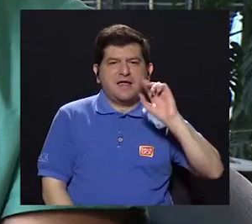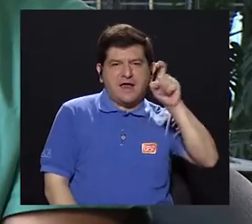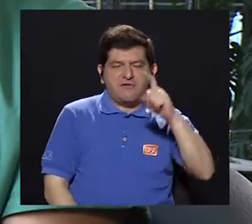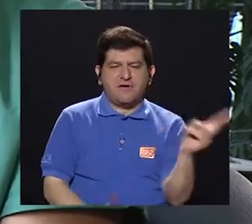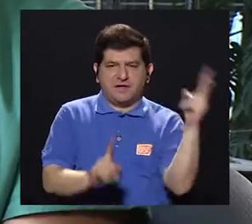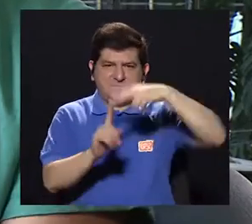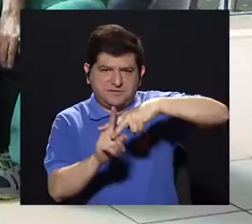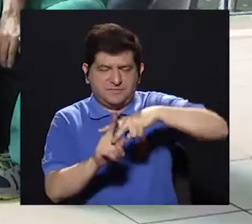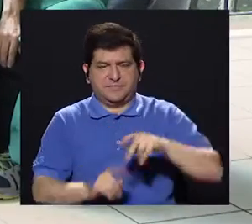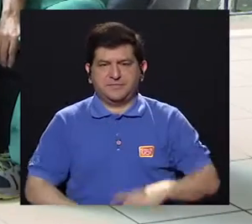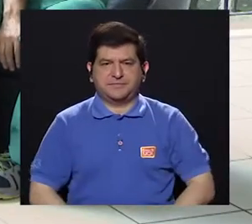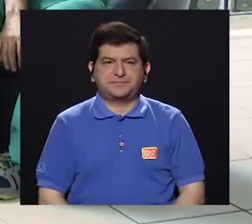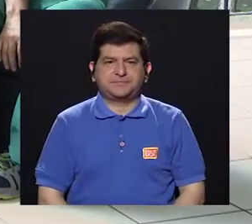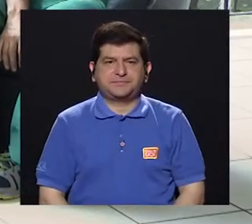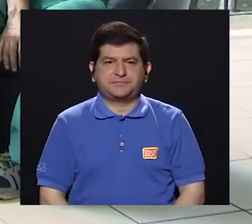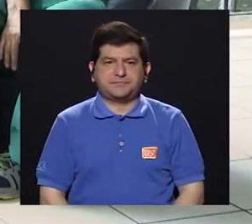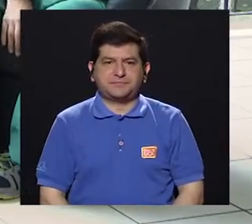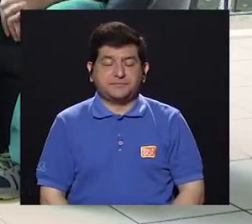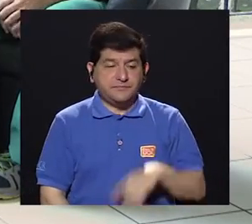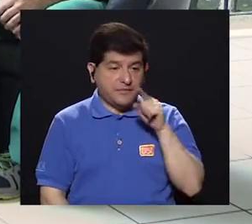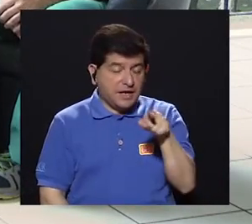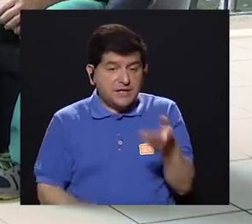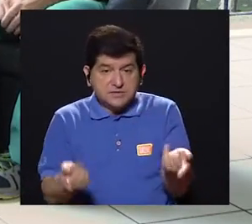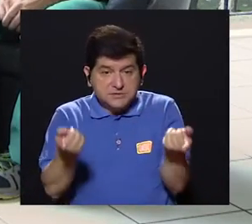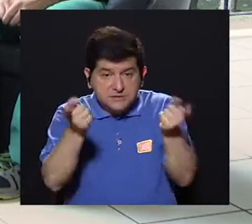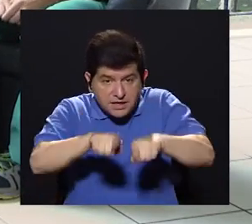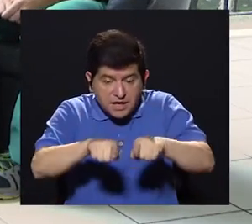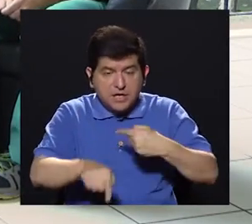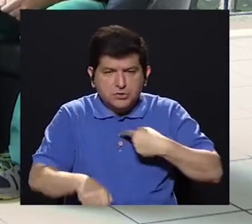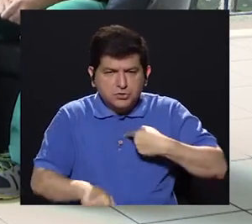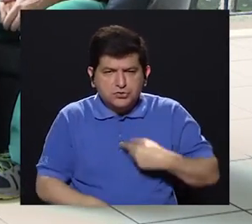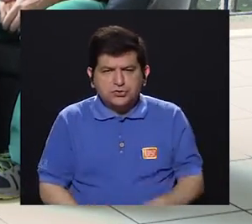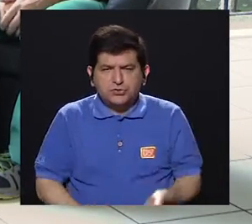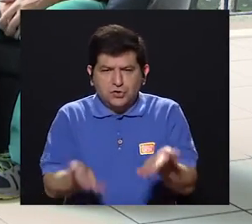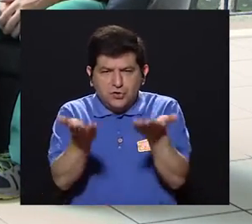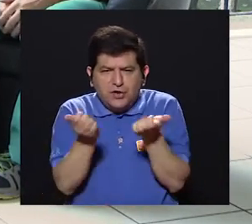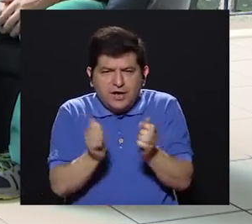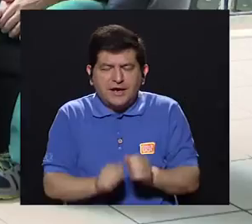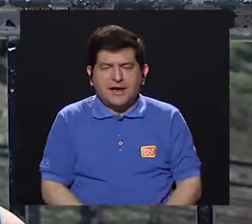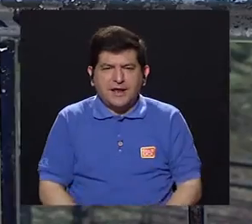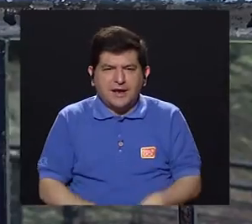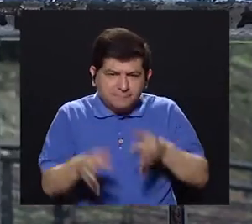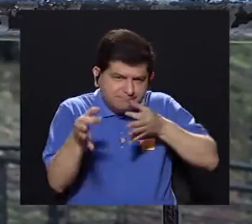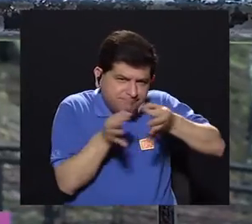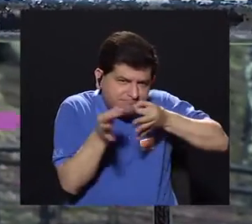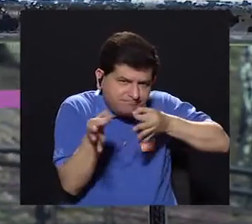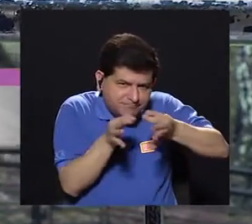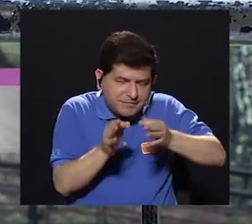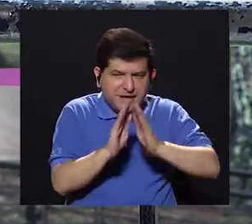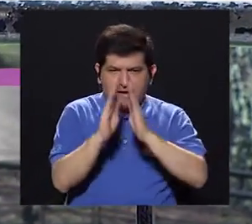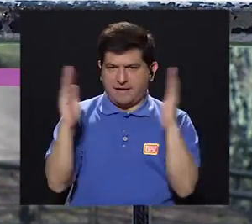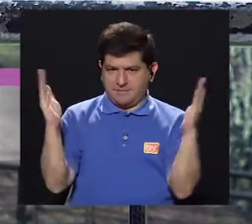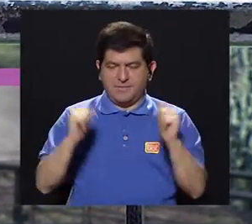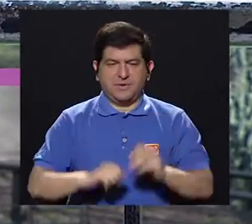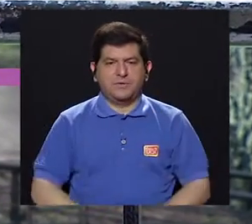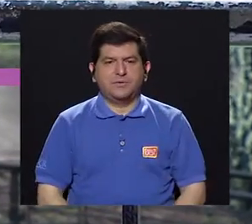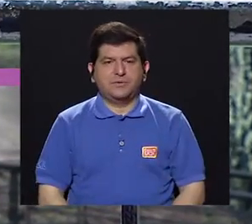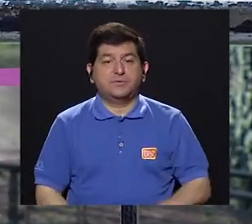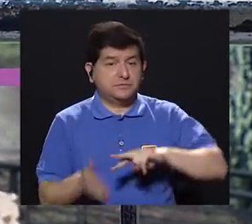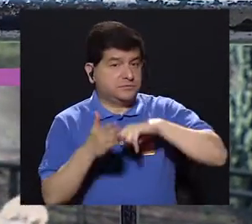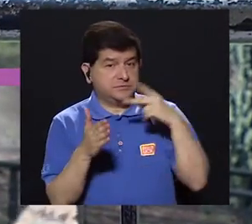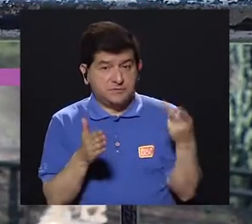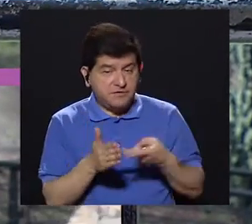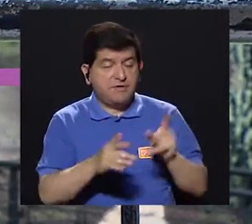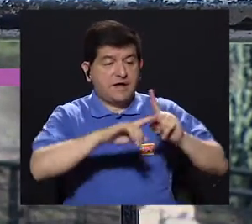recibir. Uh-huh. Eso, pues, quería ampliarlo, Ulises, en el sentido de